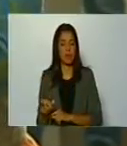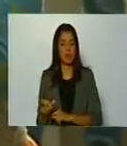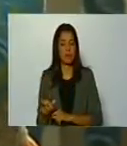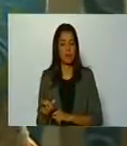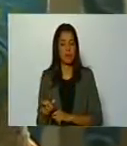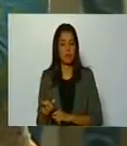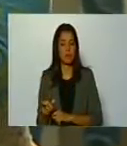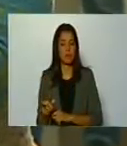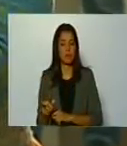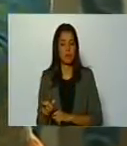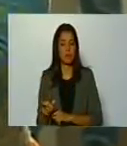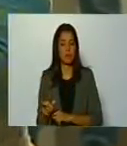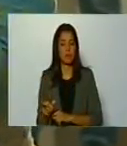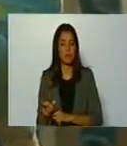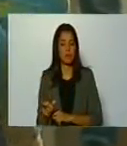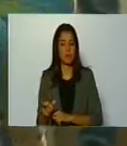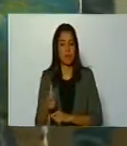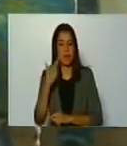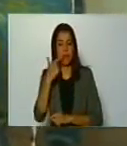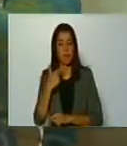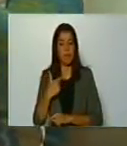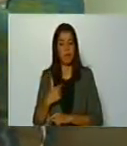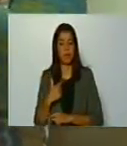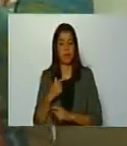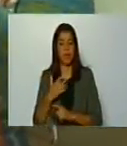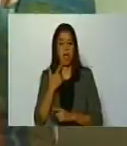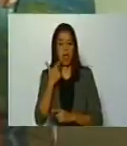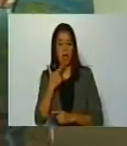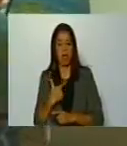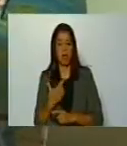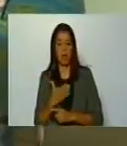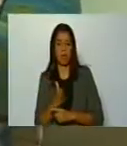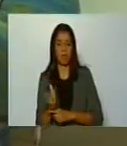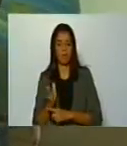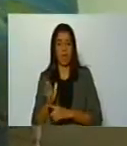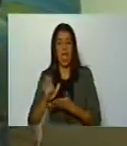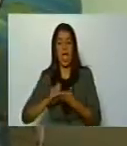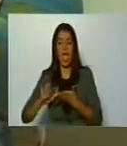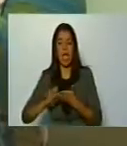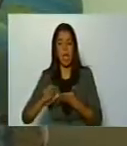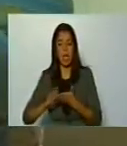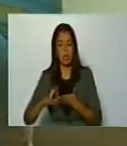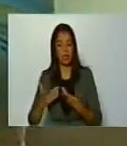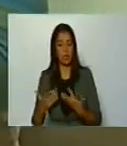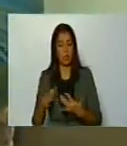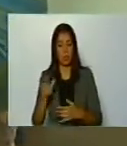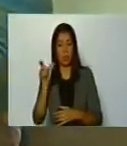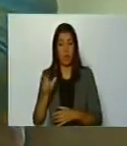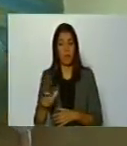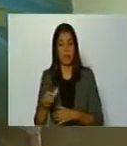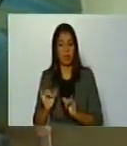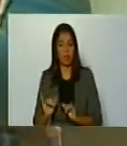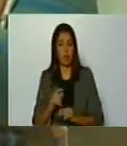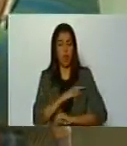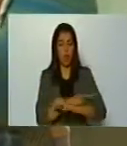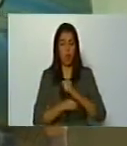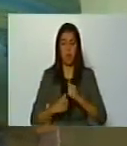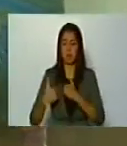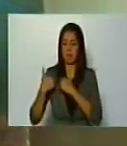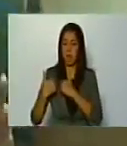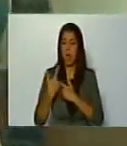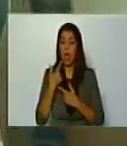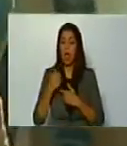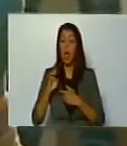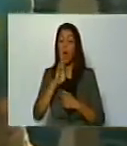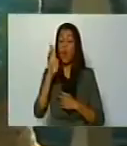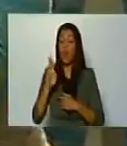desviando su conducta, lo cual desde el punto de vista del derecho, del Estado de Derecho, es una desviación de poder.